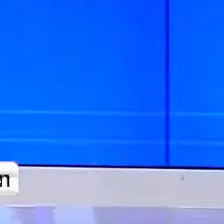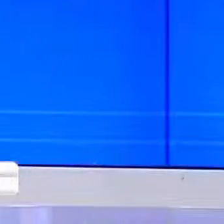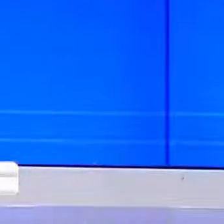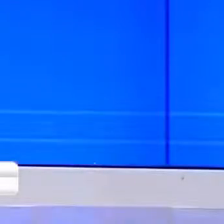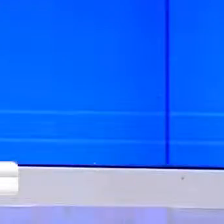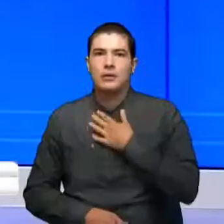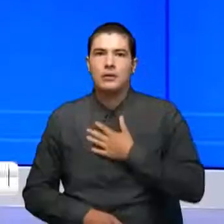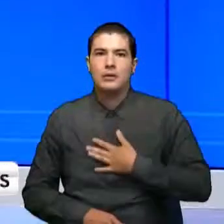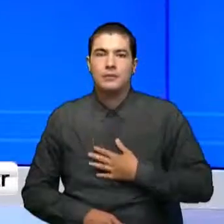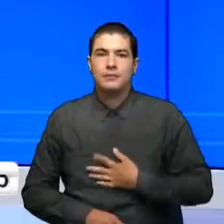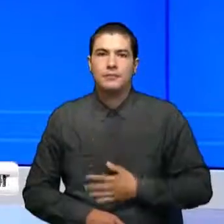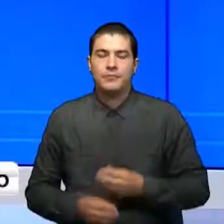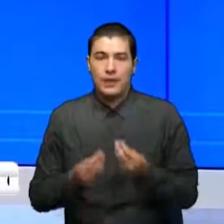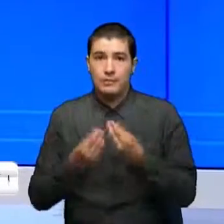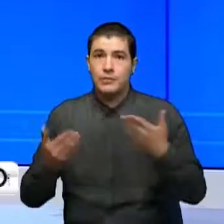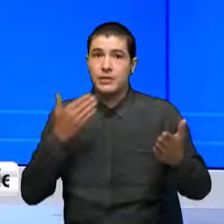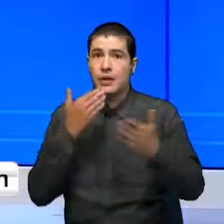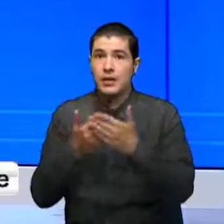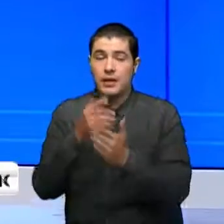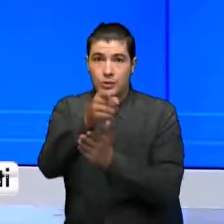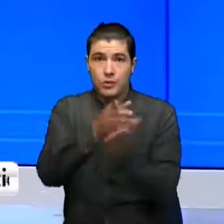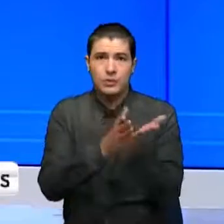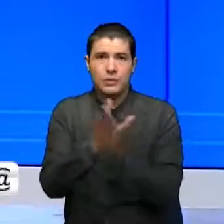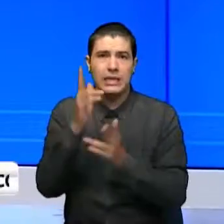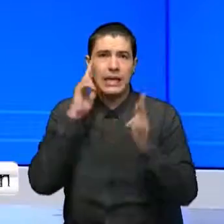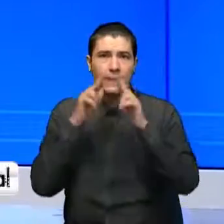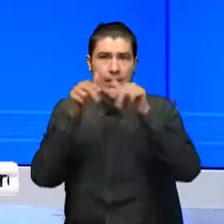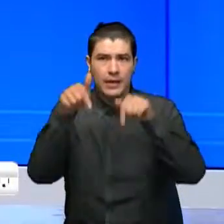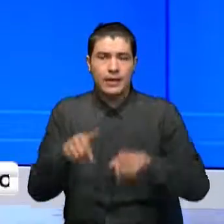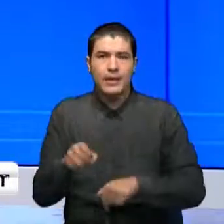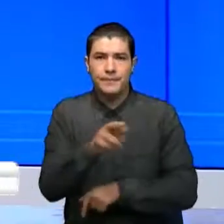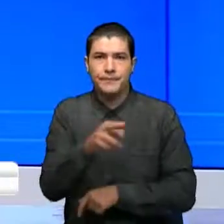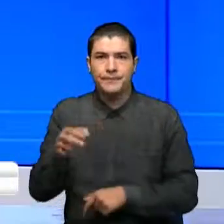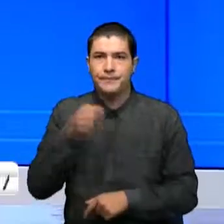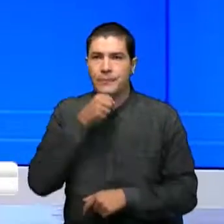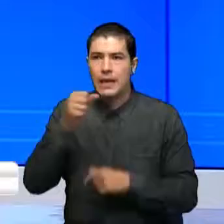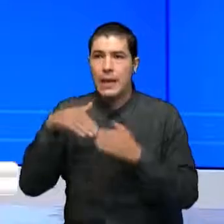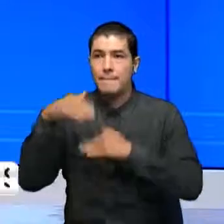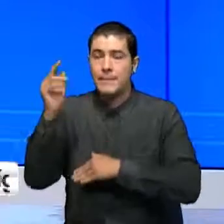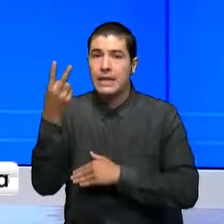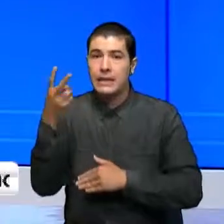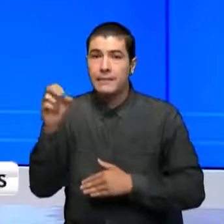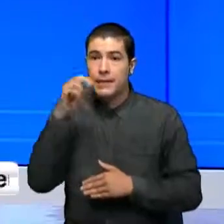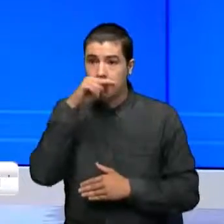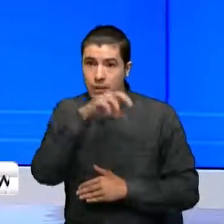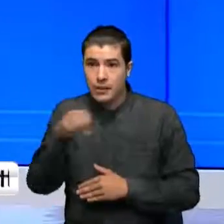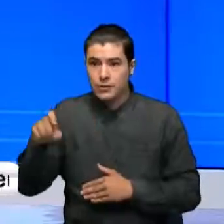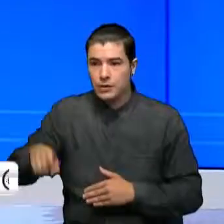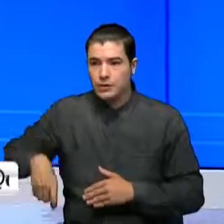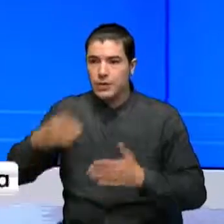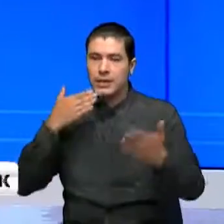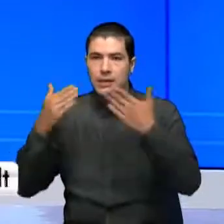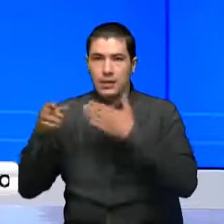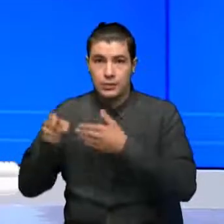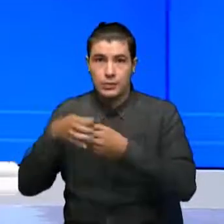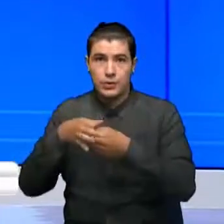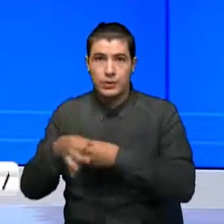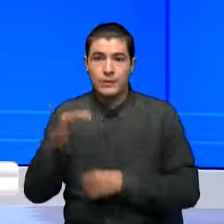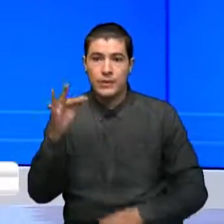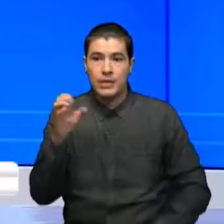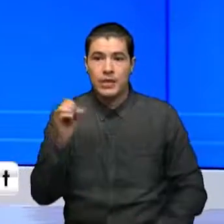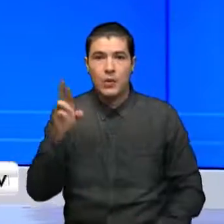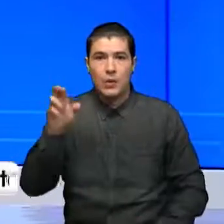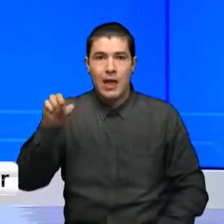gracias por continuar en sintonía seguimos con más información más de 20 niños de una escuela en zona rural de teorama no ha podido asistir a